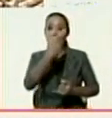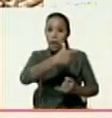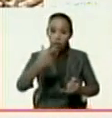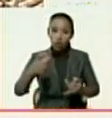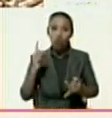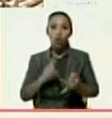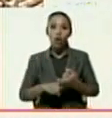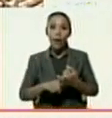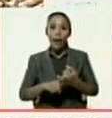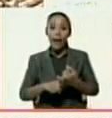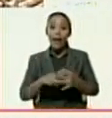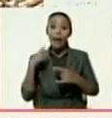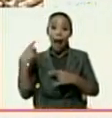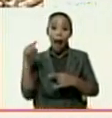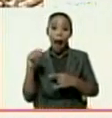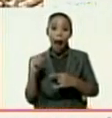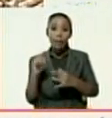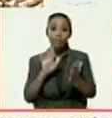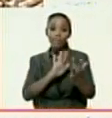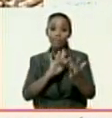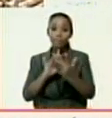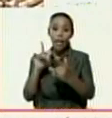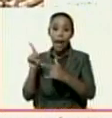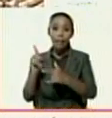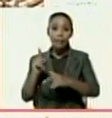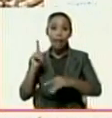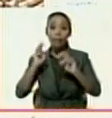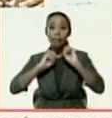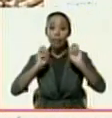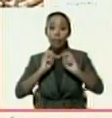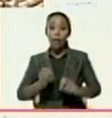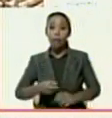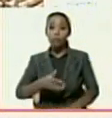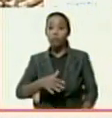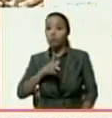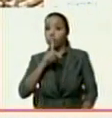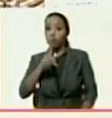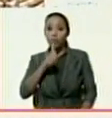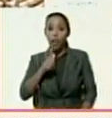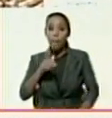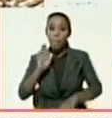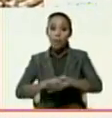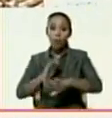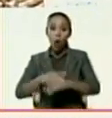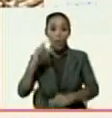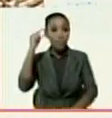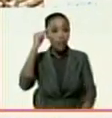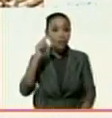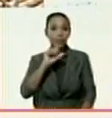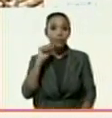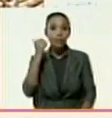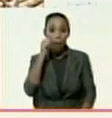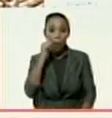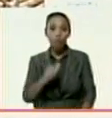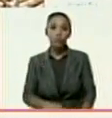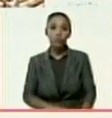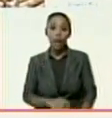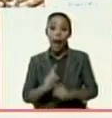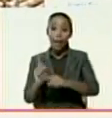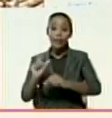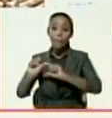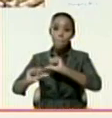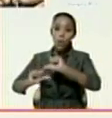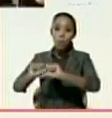que aparecen relacionadas con este hecho criminal cometido el día sábado. Durante este